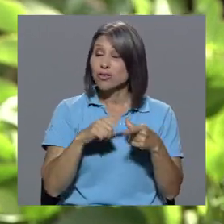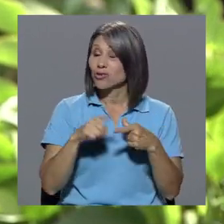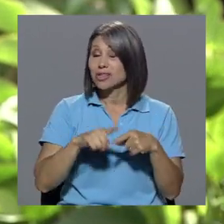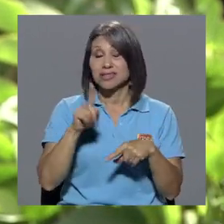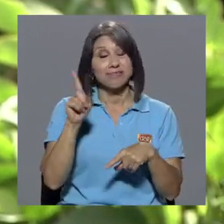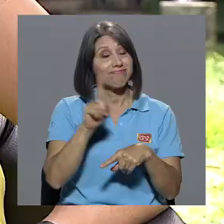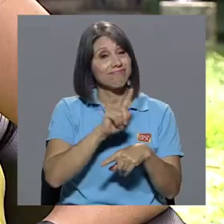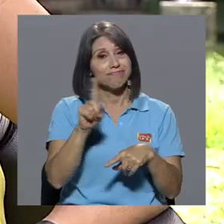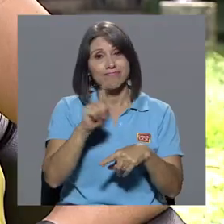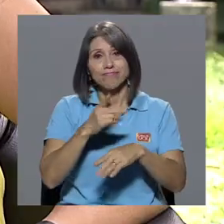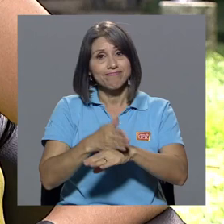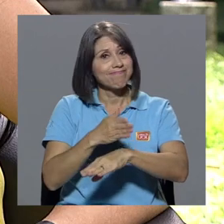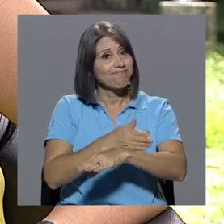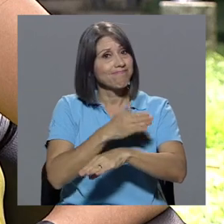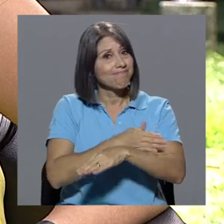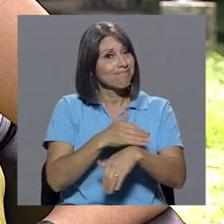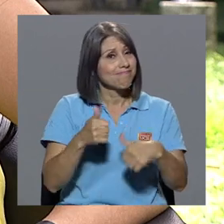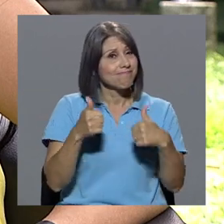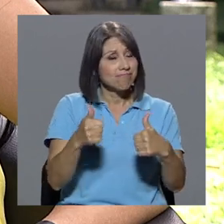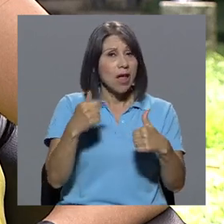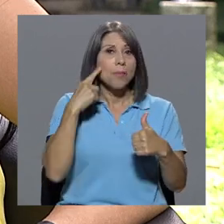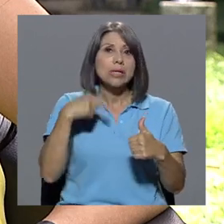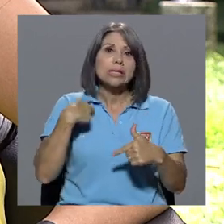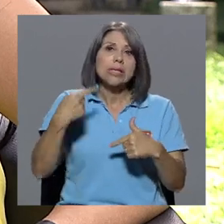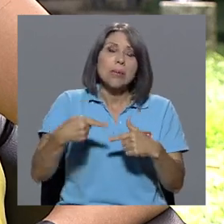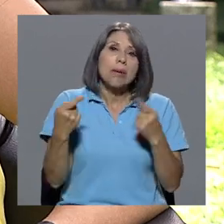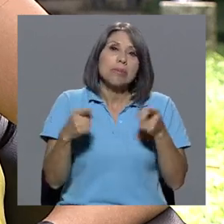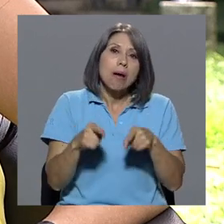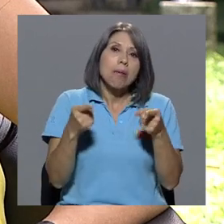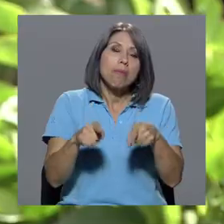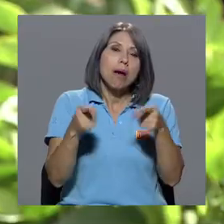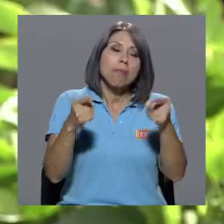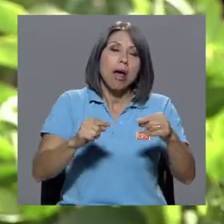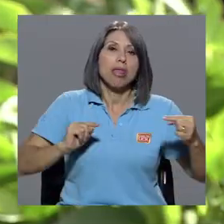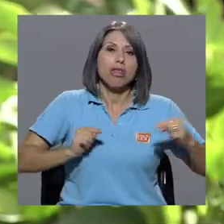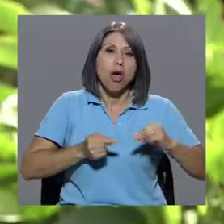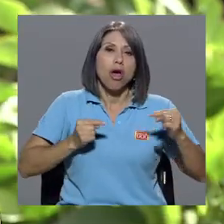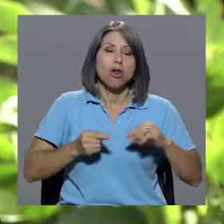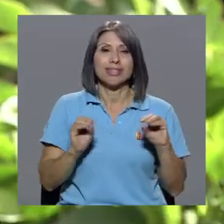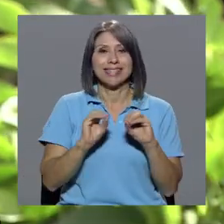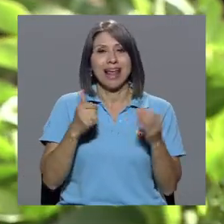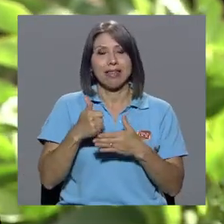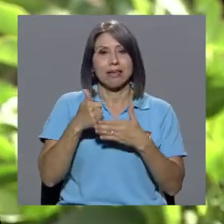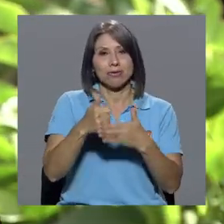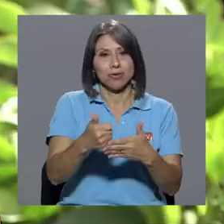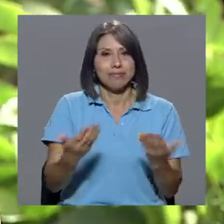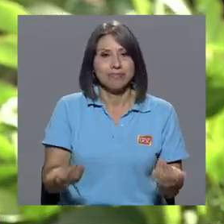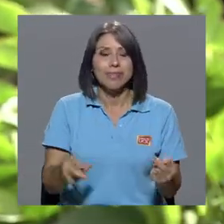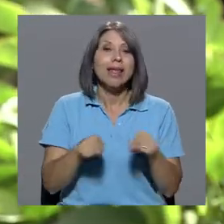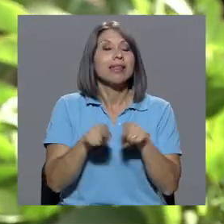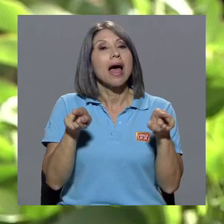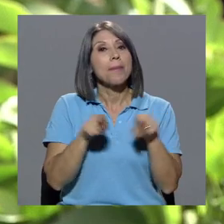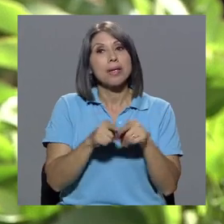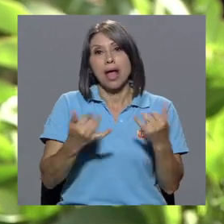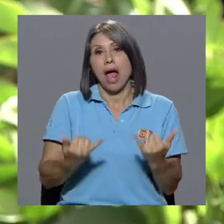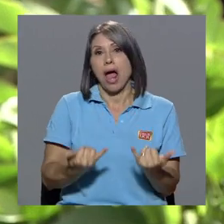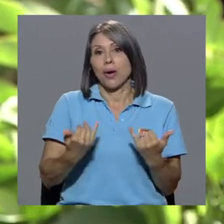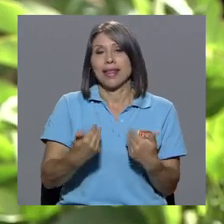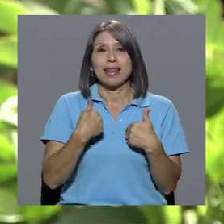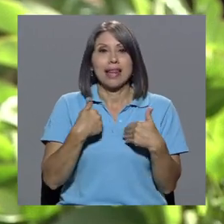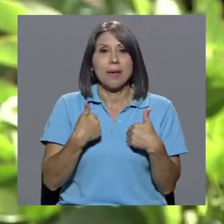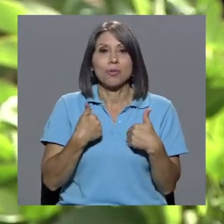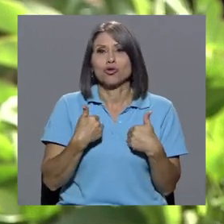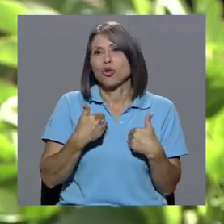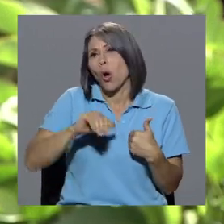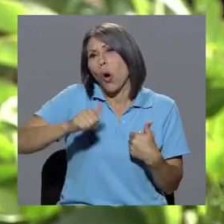paciente mejore, ¿verdad? Porque va a ser un círculo constante de dolor sin ninguna ayuda a hacer esa articulación. También tenemos hoy en día